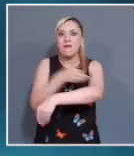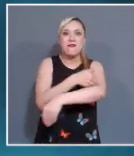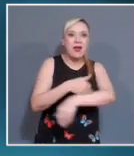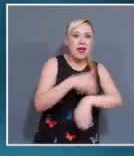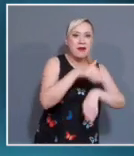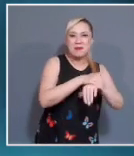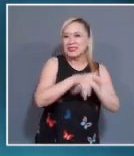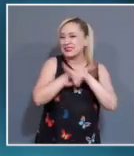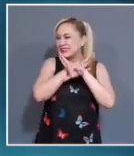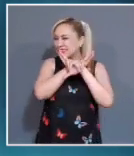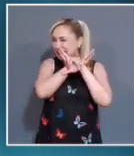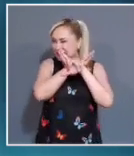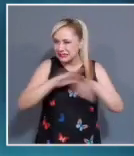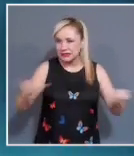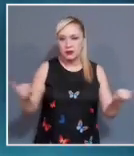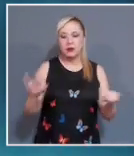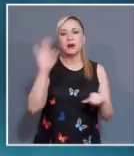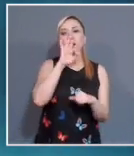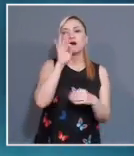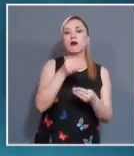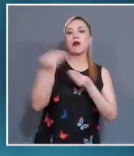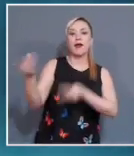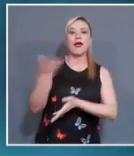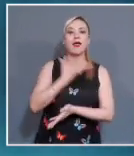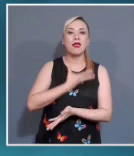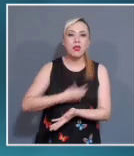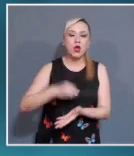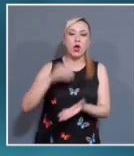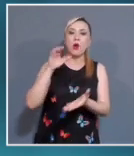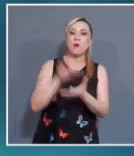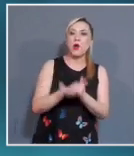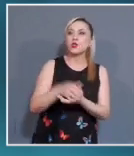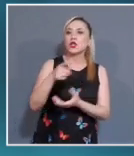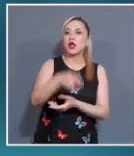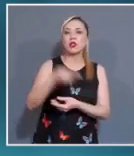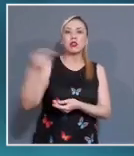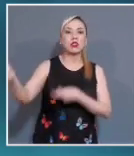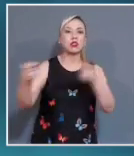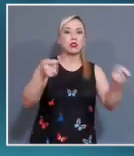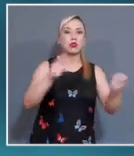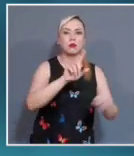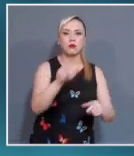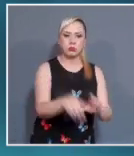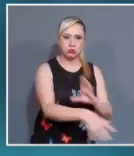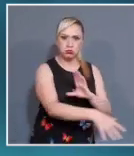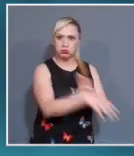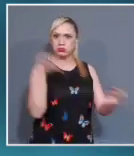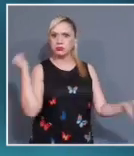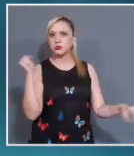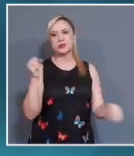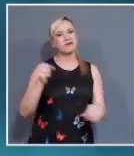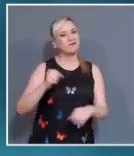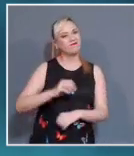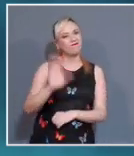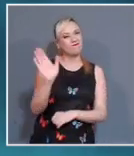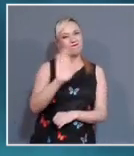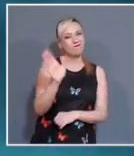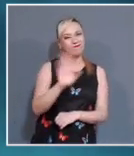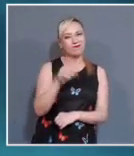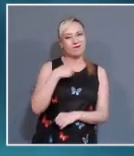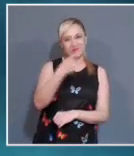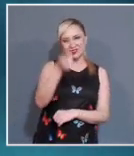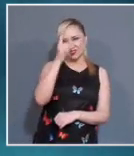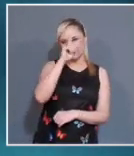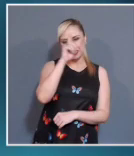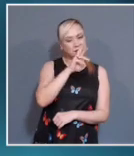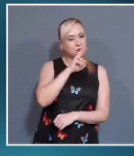tienen los hijos, tiene la esposa, tienen empleados, etcétera. No debemos de compartir el NIP, es un número